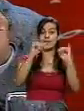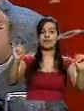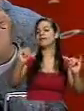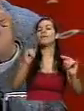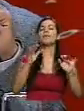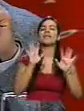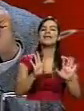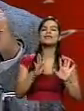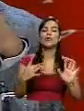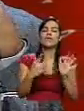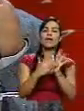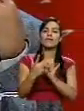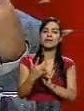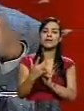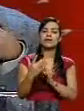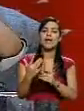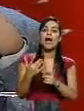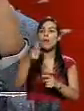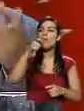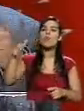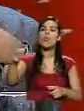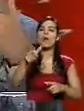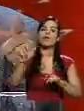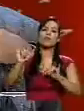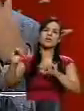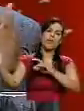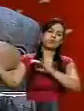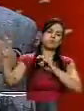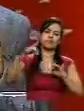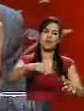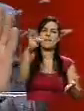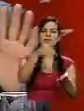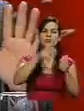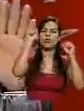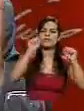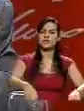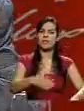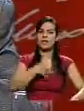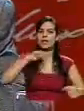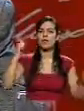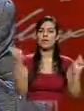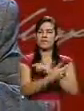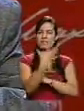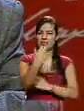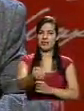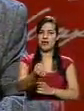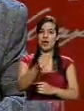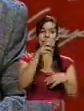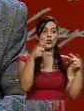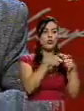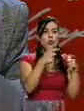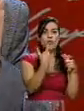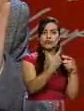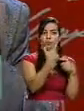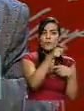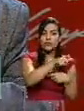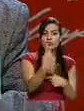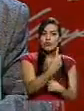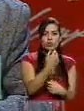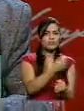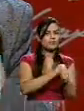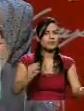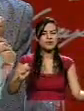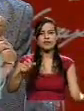del 19 de abril, se incorporó a la masa de pardos, zambos, mulatos, lo que en ese tiempo llamaba la aristocracia, en su lenguaje